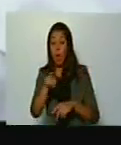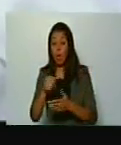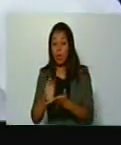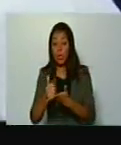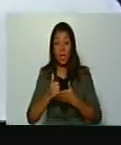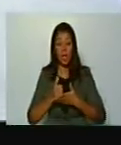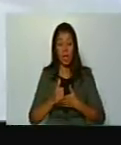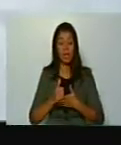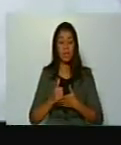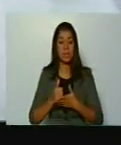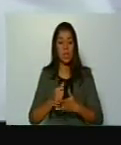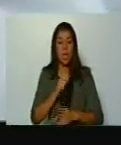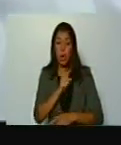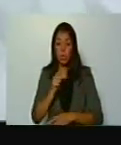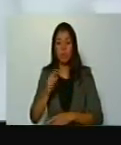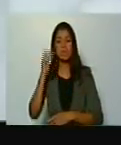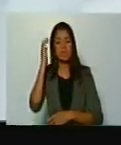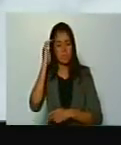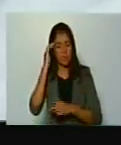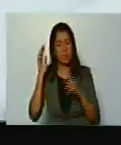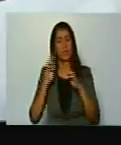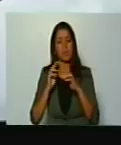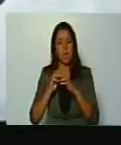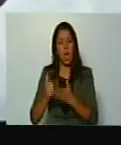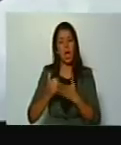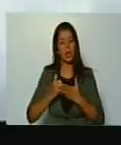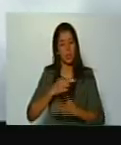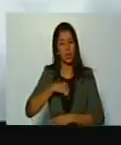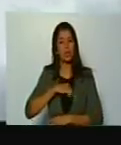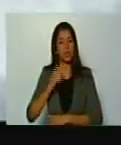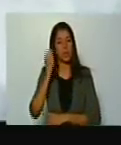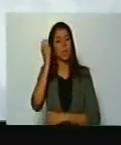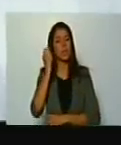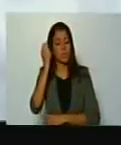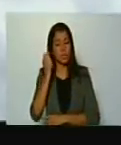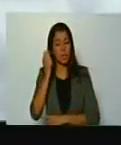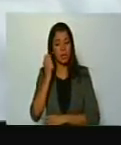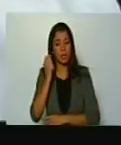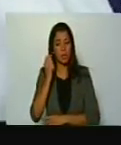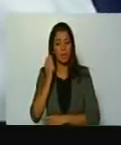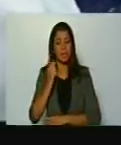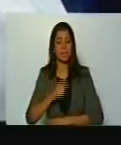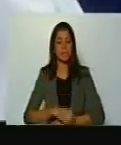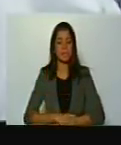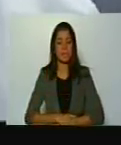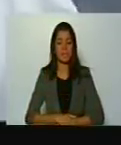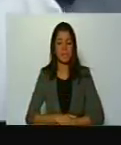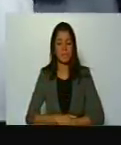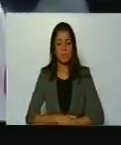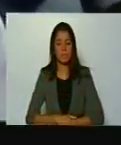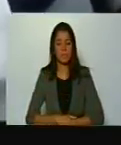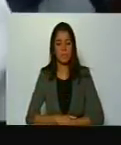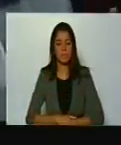son disciplinados y respetados. Entonces, ayúdenos que estemos los diputados hoy adelante. Bien, gracias en eso, amigos. Gracias.